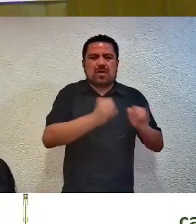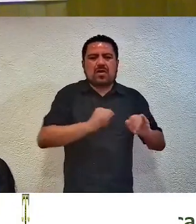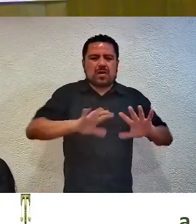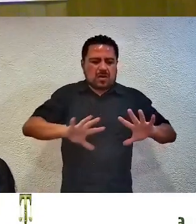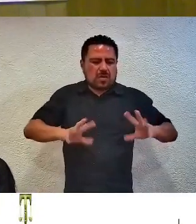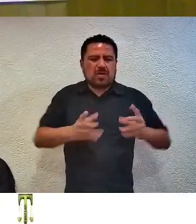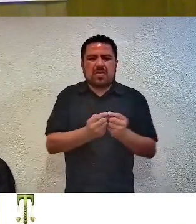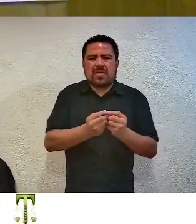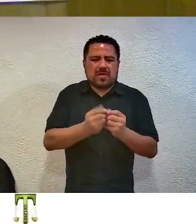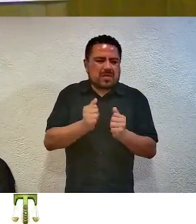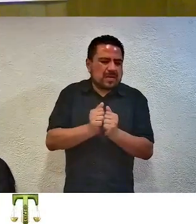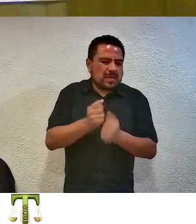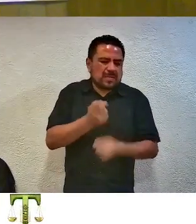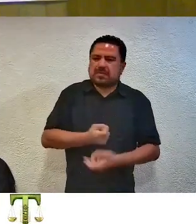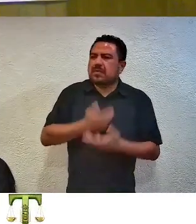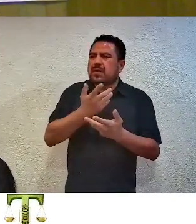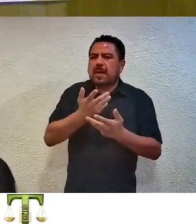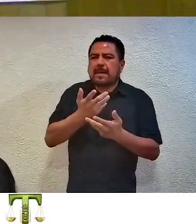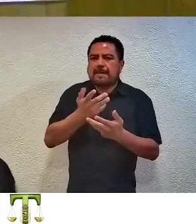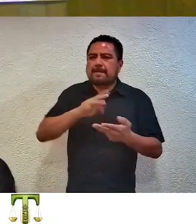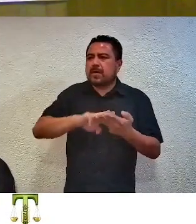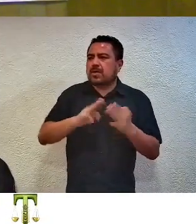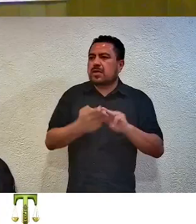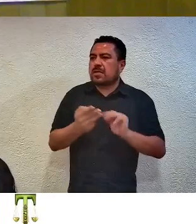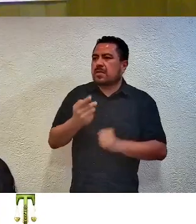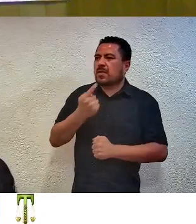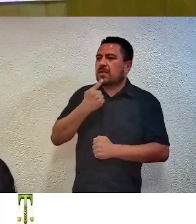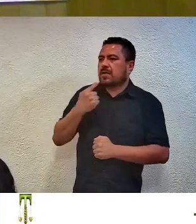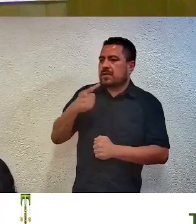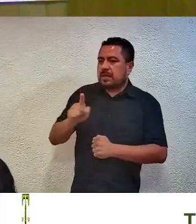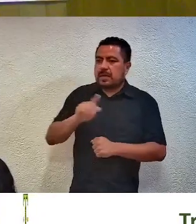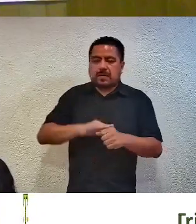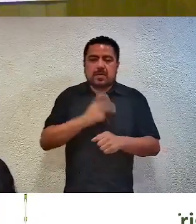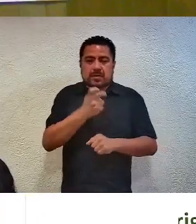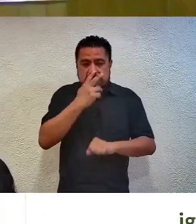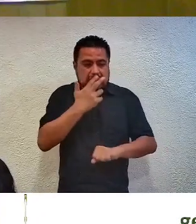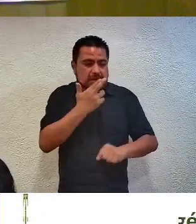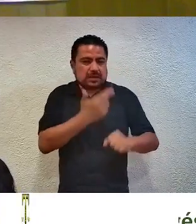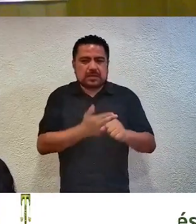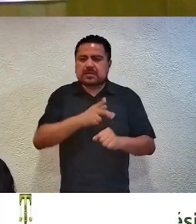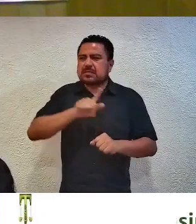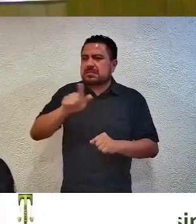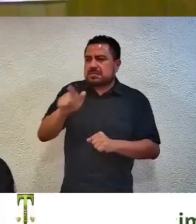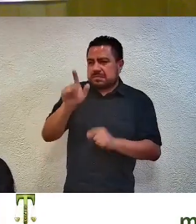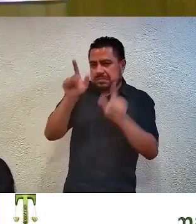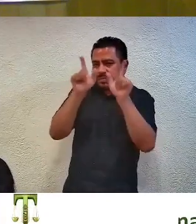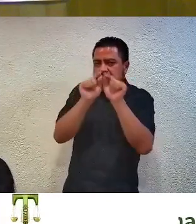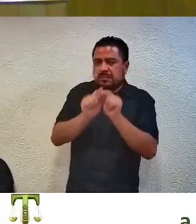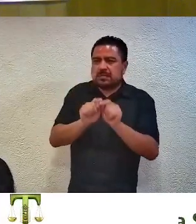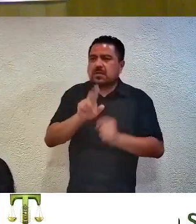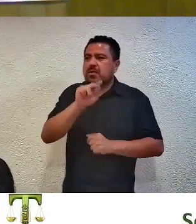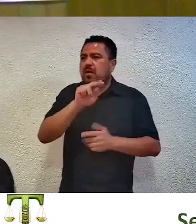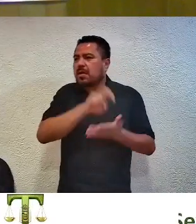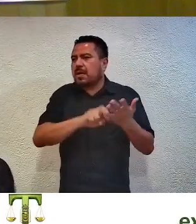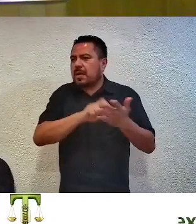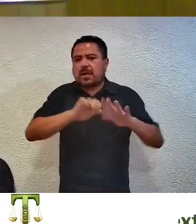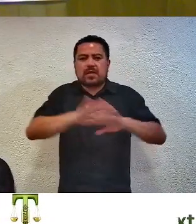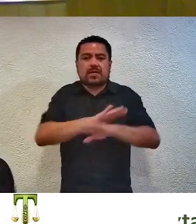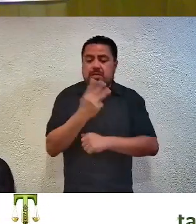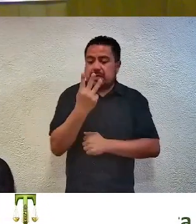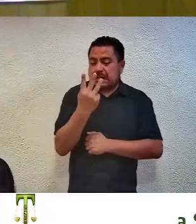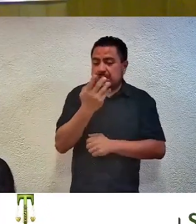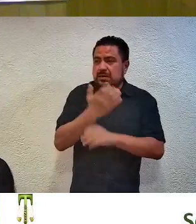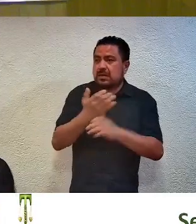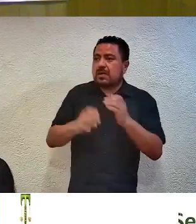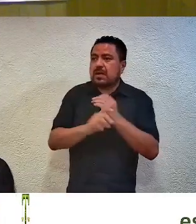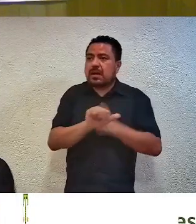de las conductas y expresiones motivos de la denuncia, que la responsable arribó a la conclusión que no se actualizaban 3 de los 5